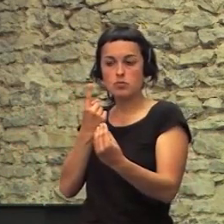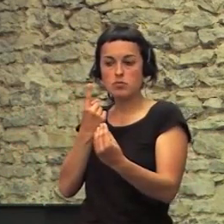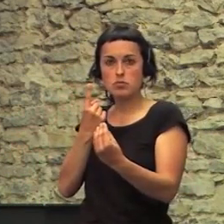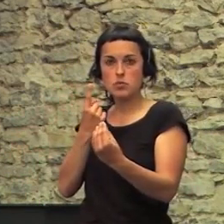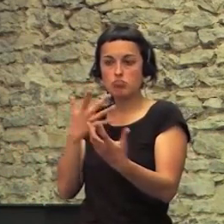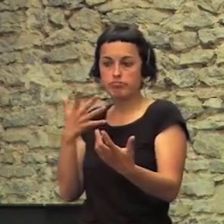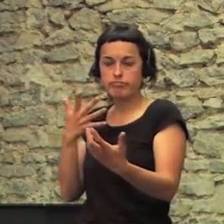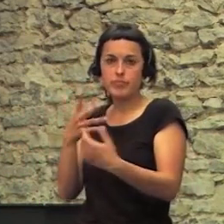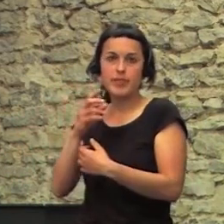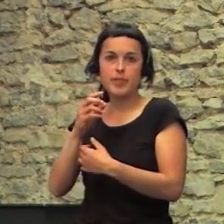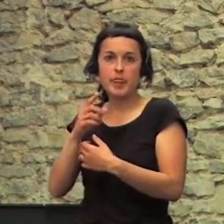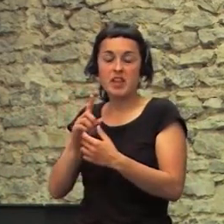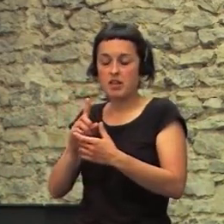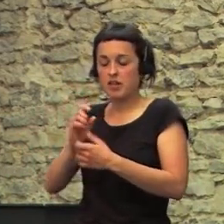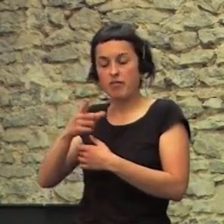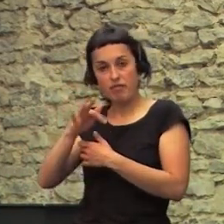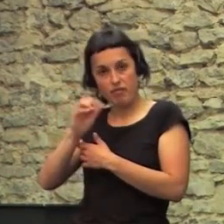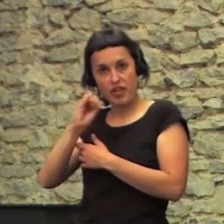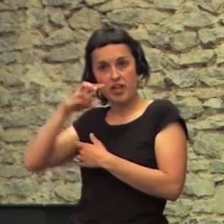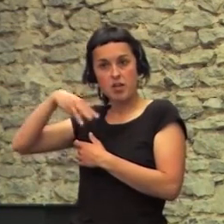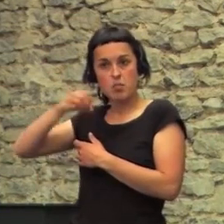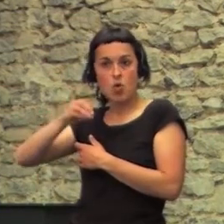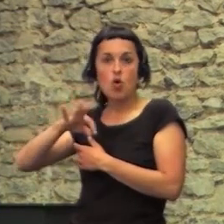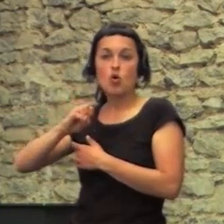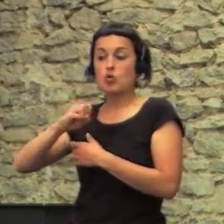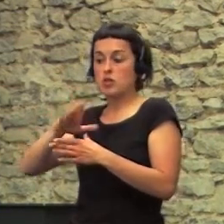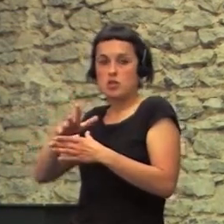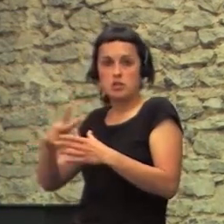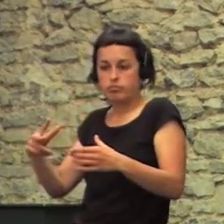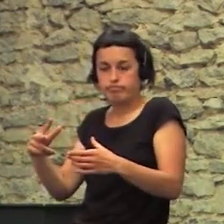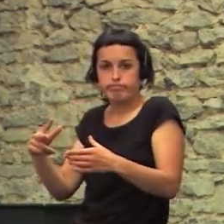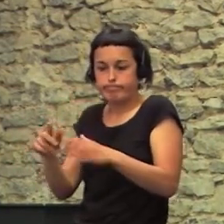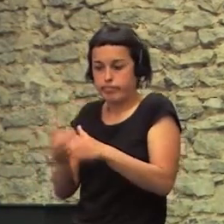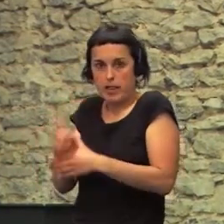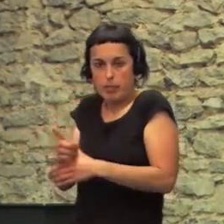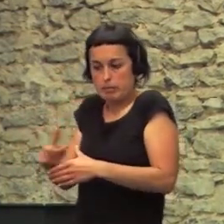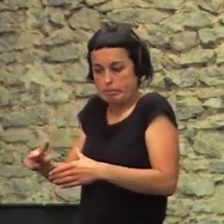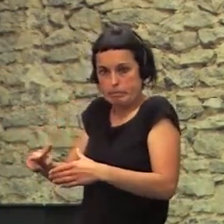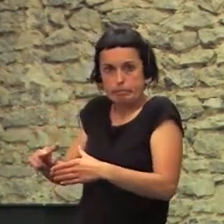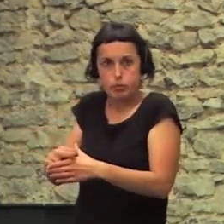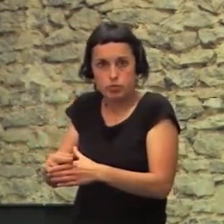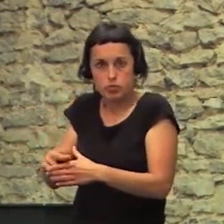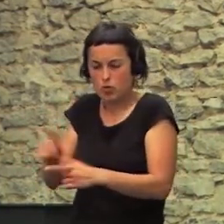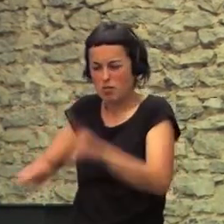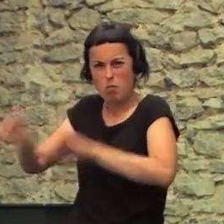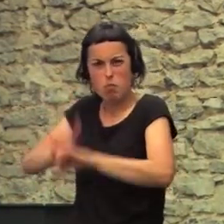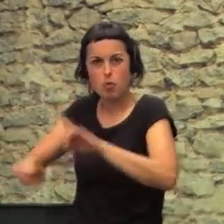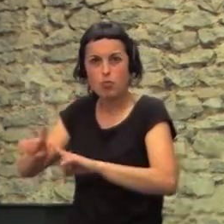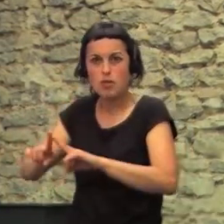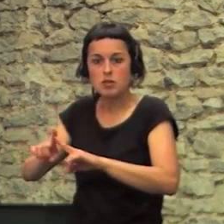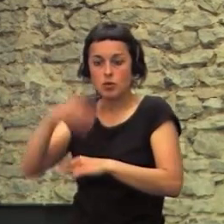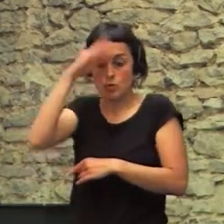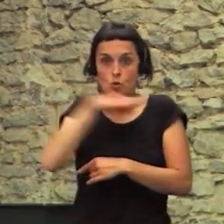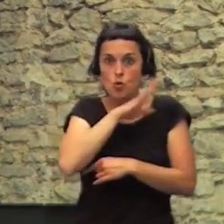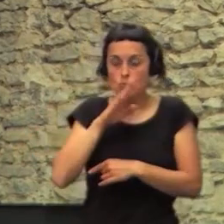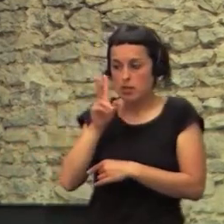intervención de fimosis, se necrotizó con un bisturí eléctrico el pene y entonces ante la desesperación de los padres